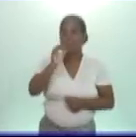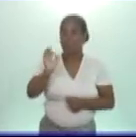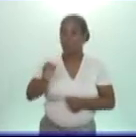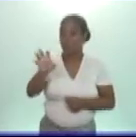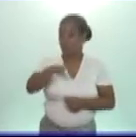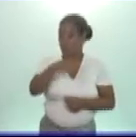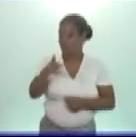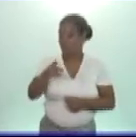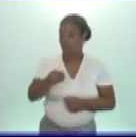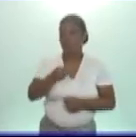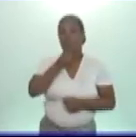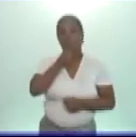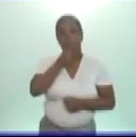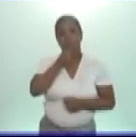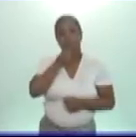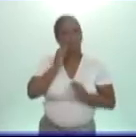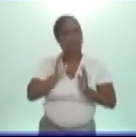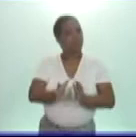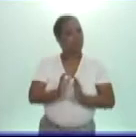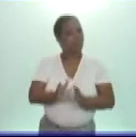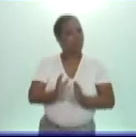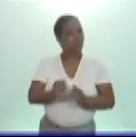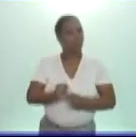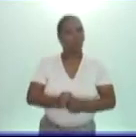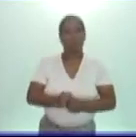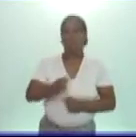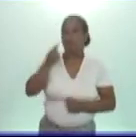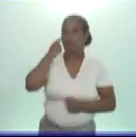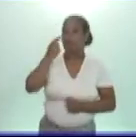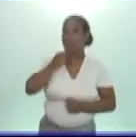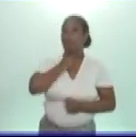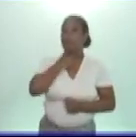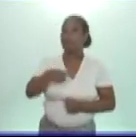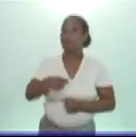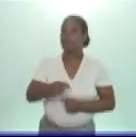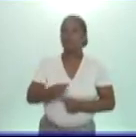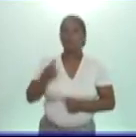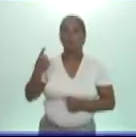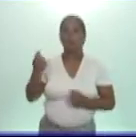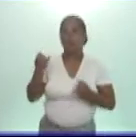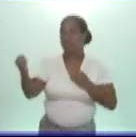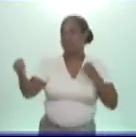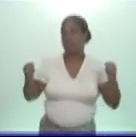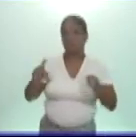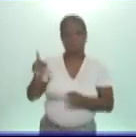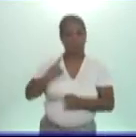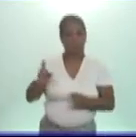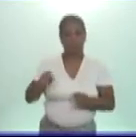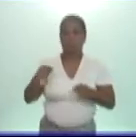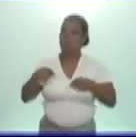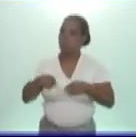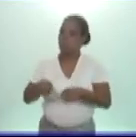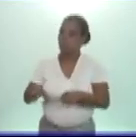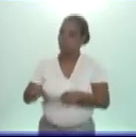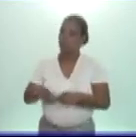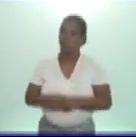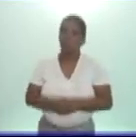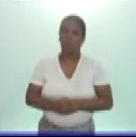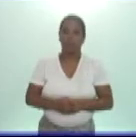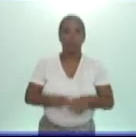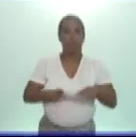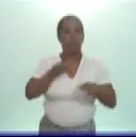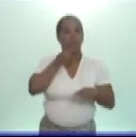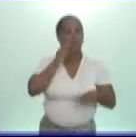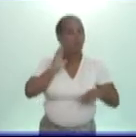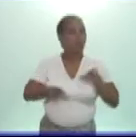estudiar, pues no vemos los ejercicios uno separado del otro, sino que podemos incluso comparar. Ahora, 2